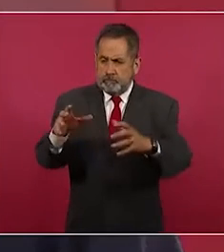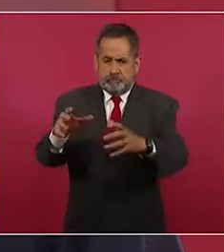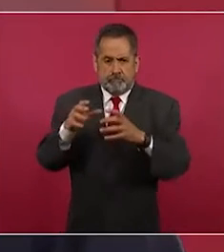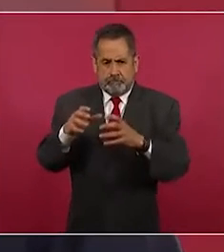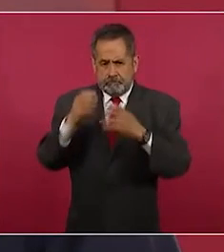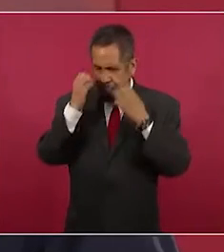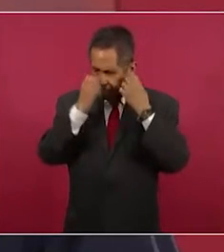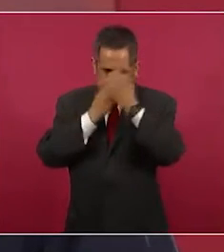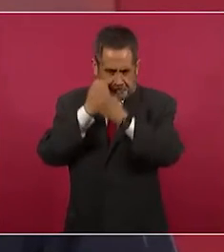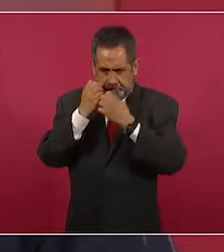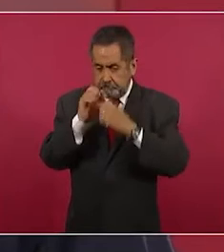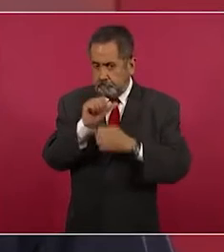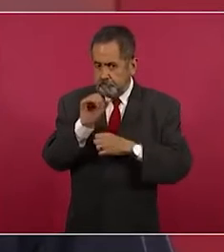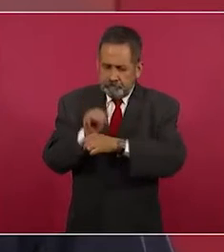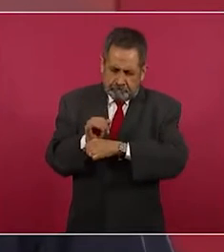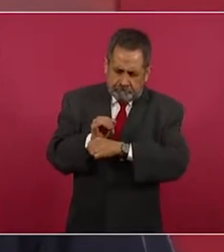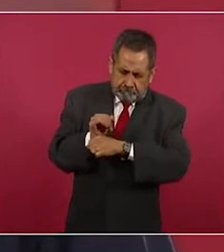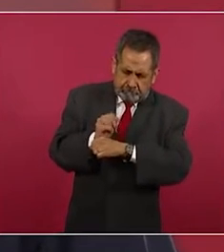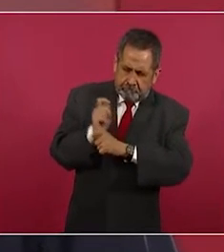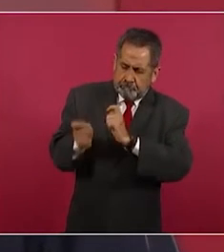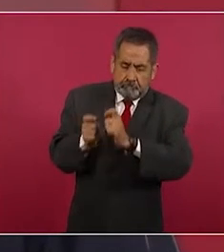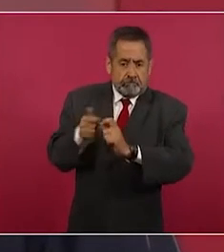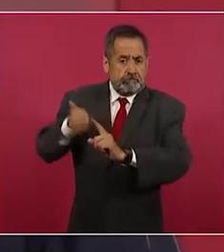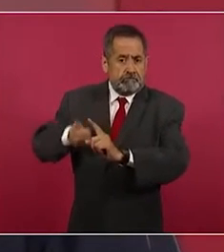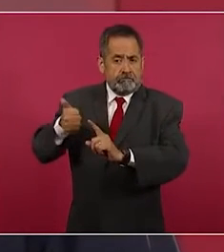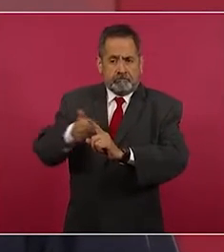disponibles para la investigación.